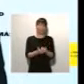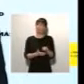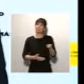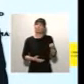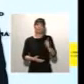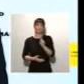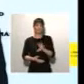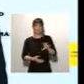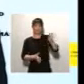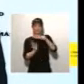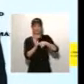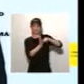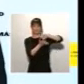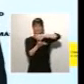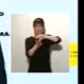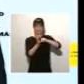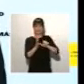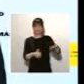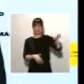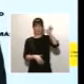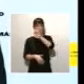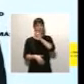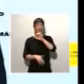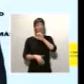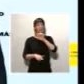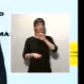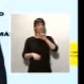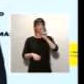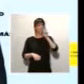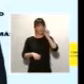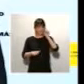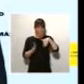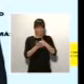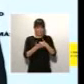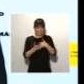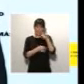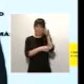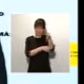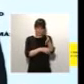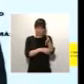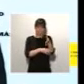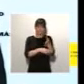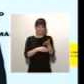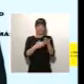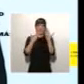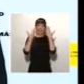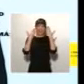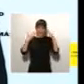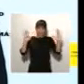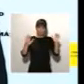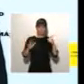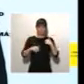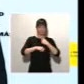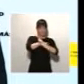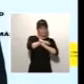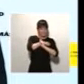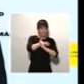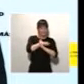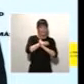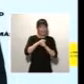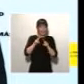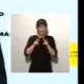entorno, del ámbito europeo, incluso mayor. Y, aun así, dentro de nuestra estrategia, desde el inicio,